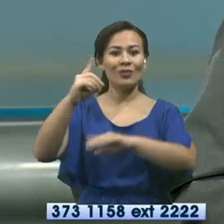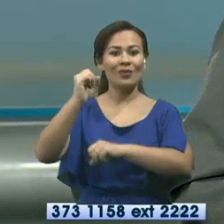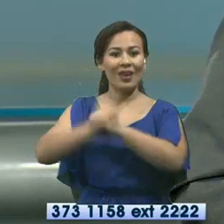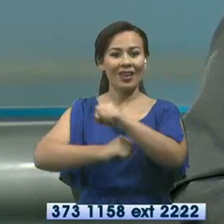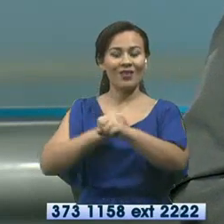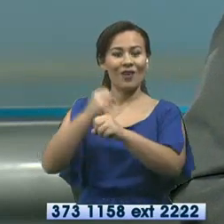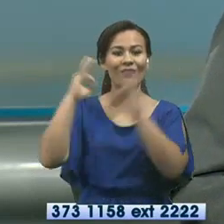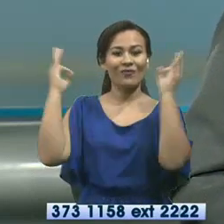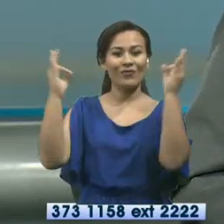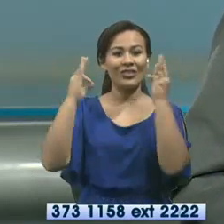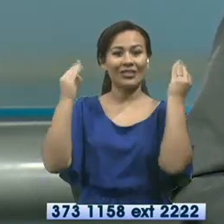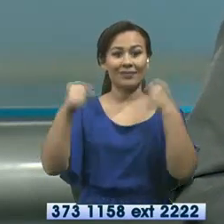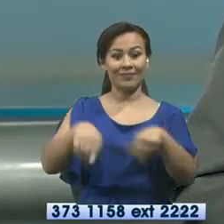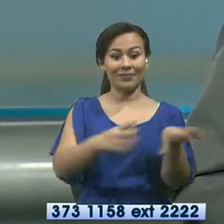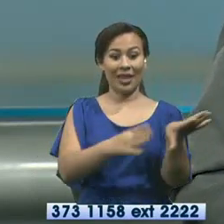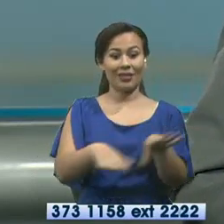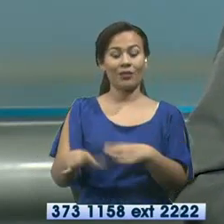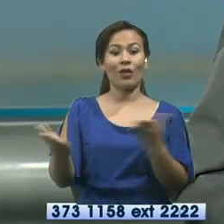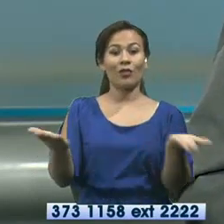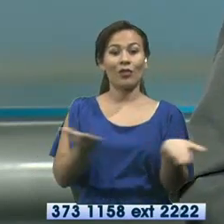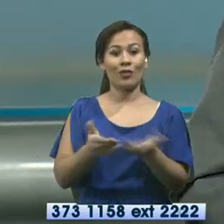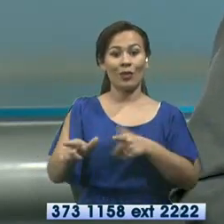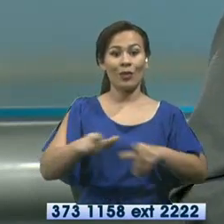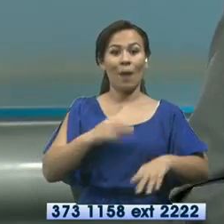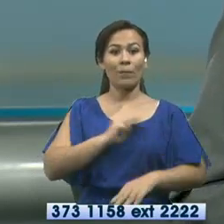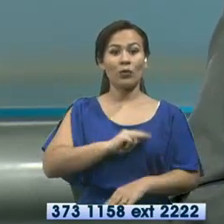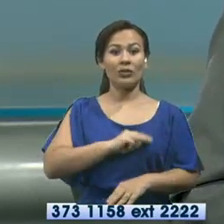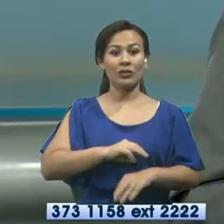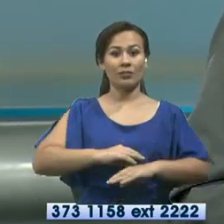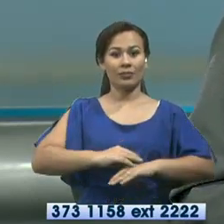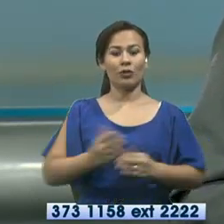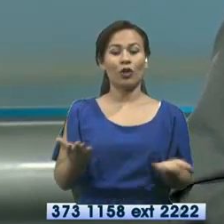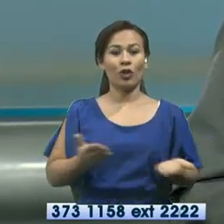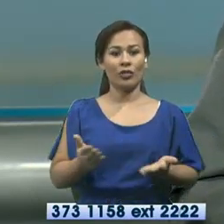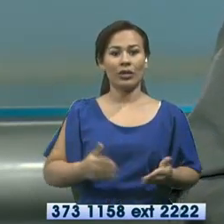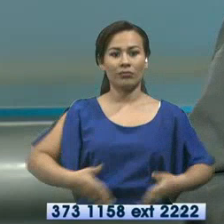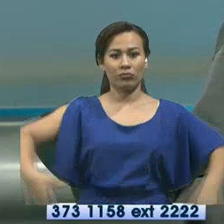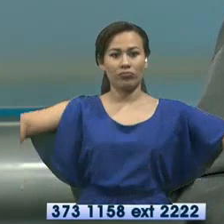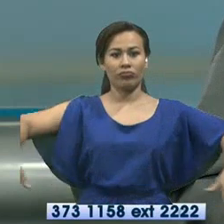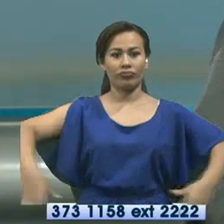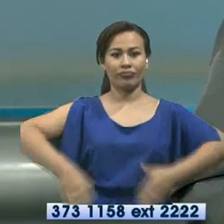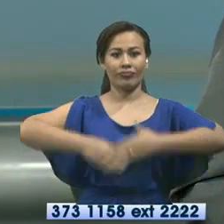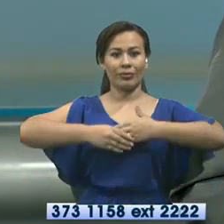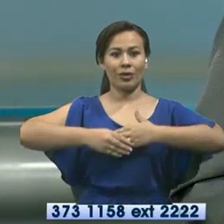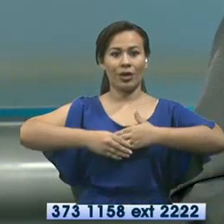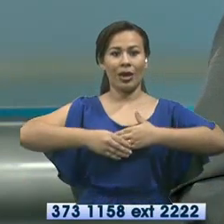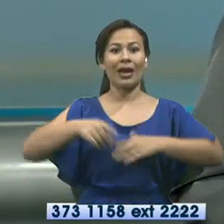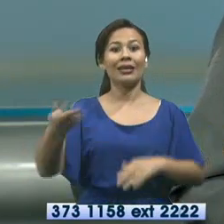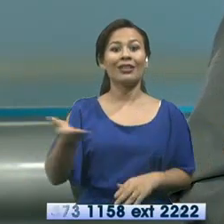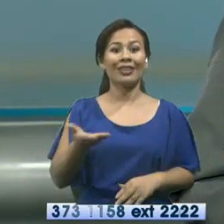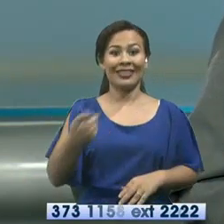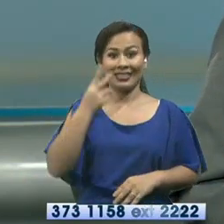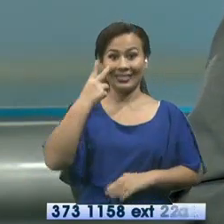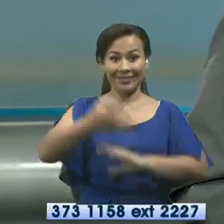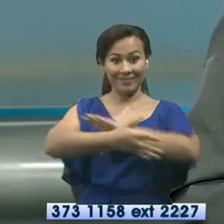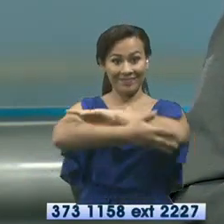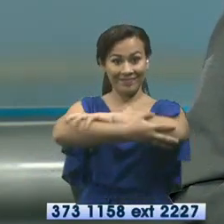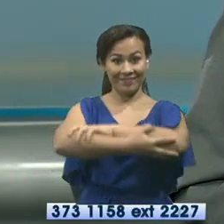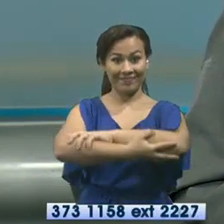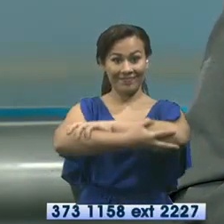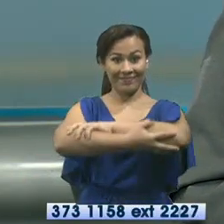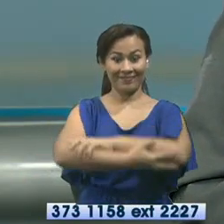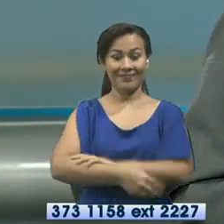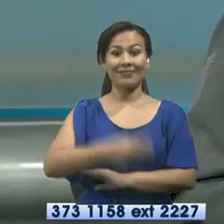fundación. El acto se llevó a cabo en el hemiciclo de la Rotonda, sitio en el que está el monumento a Bolívar y San Martín.